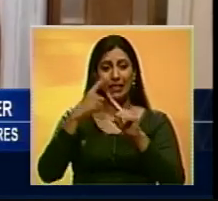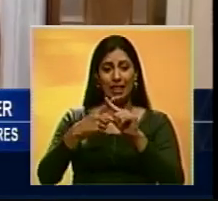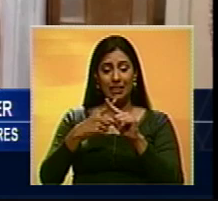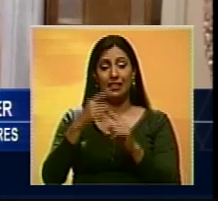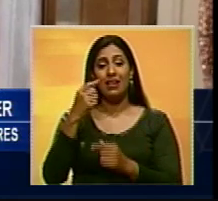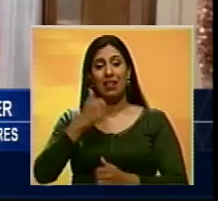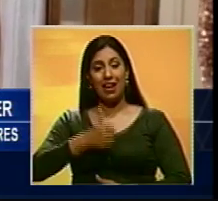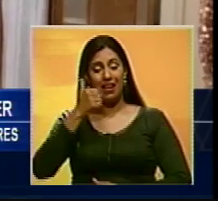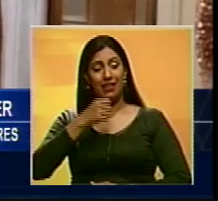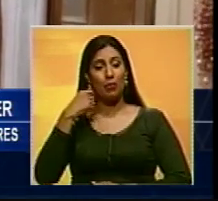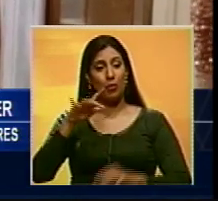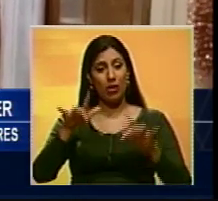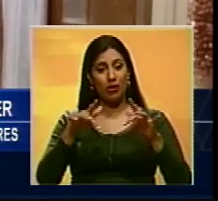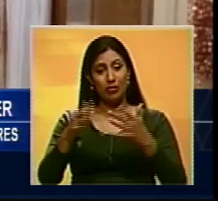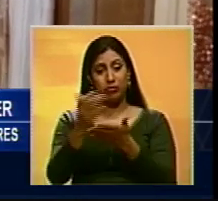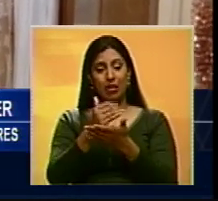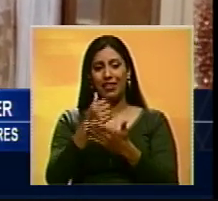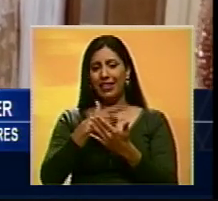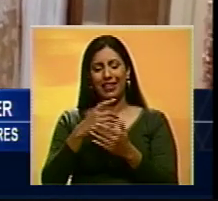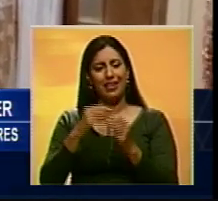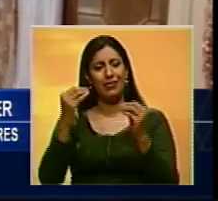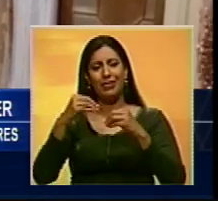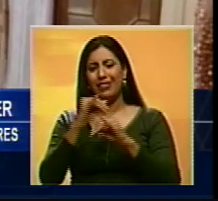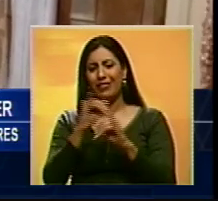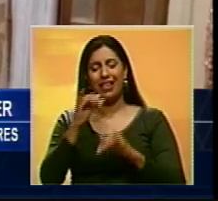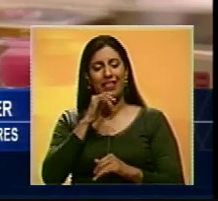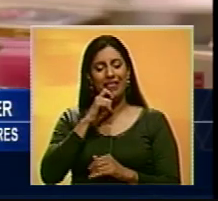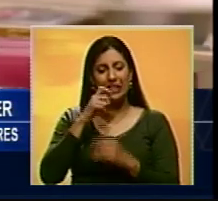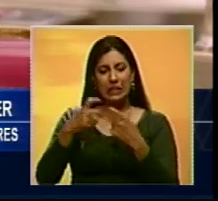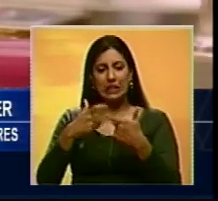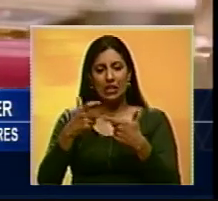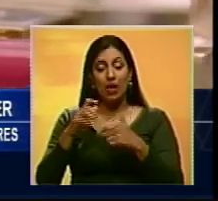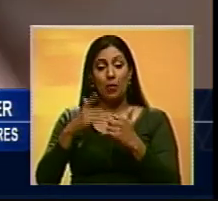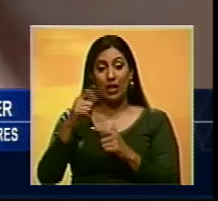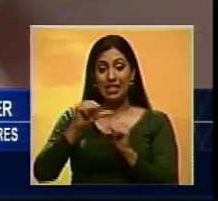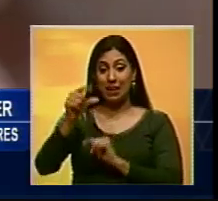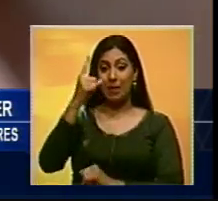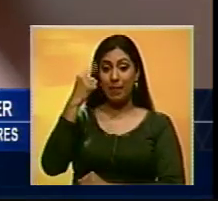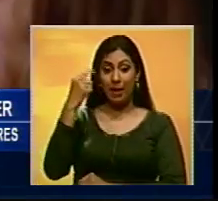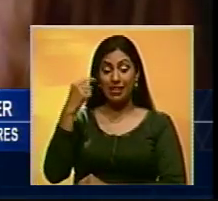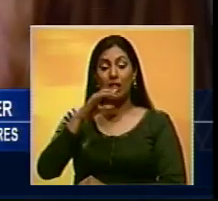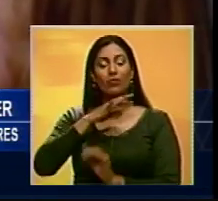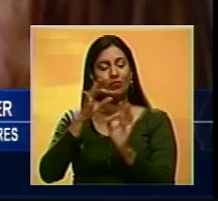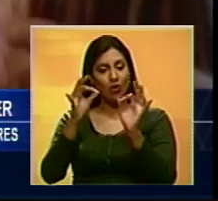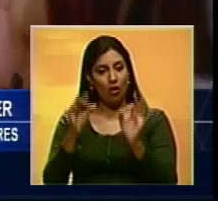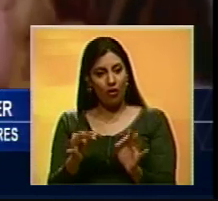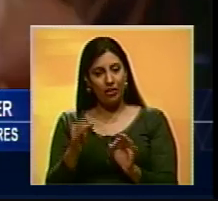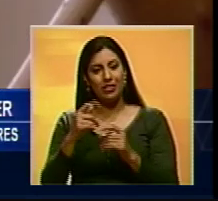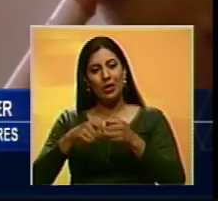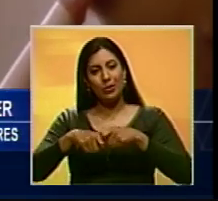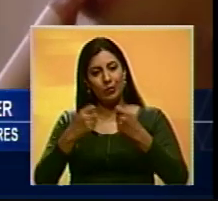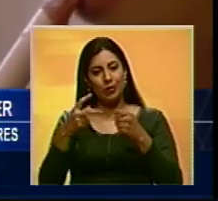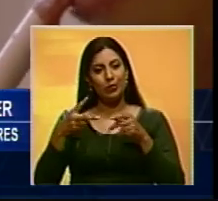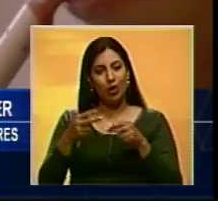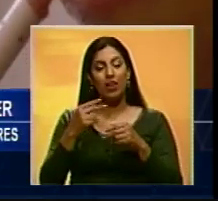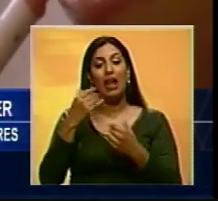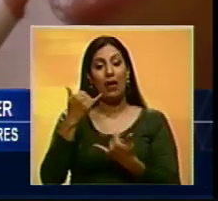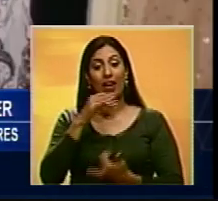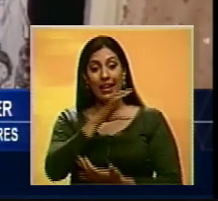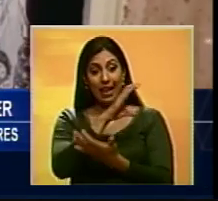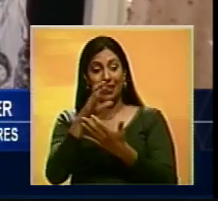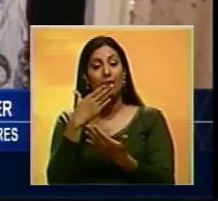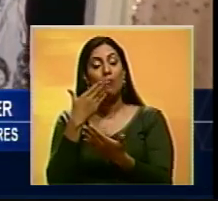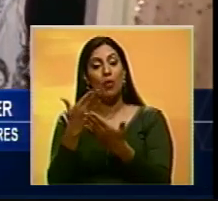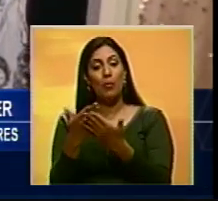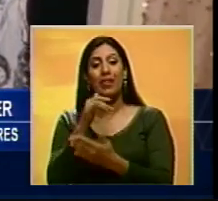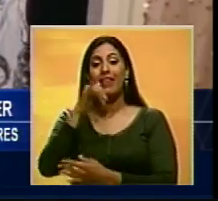el magnate australiano, está lejos de llegar a su fin. Luego de que la semana pasada se confirmara su ruptura, ahora la cantante